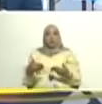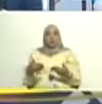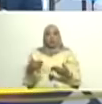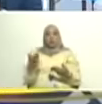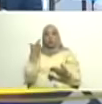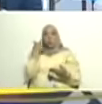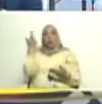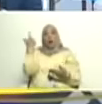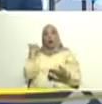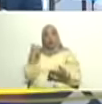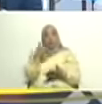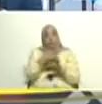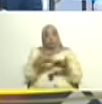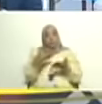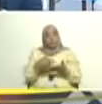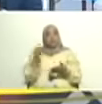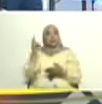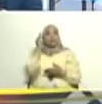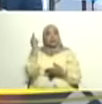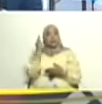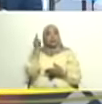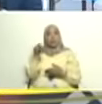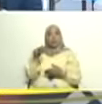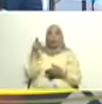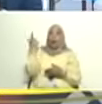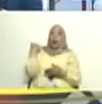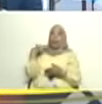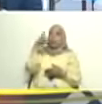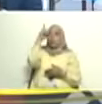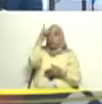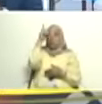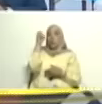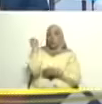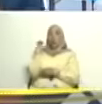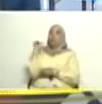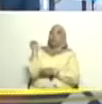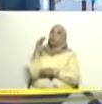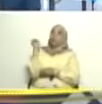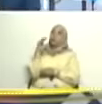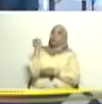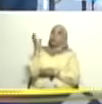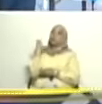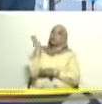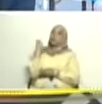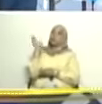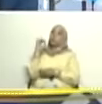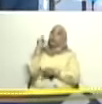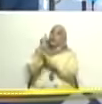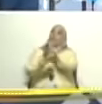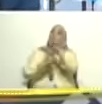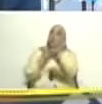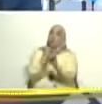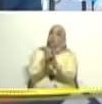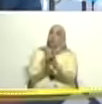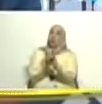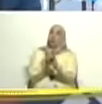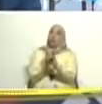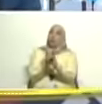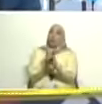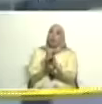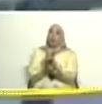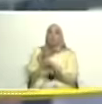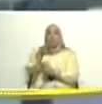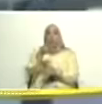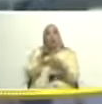ayer, Delcy, tú estabas en Bolivia. Delcy fue un seminario internacional en Bolivia extraordinario. Yo quiero que me